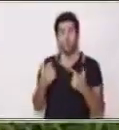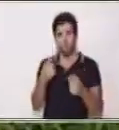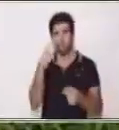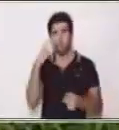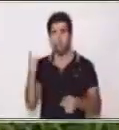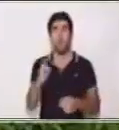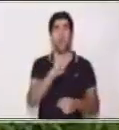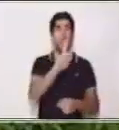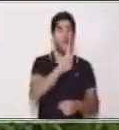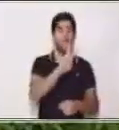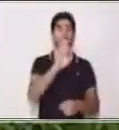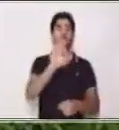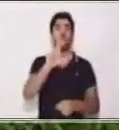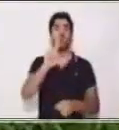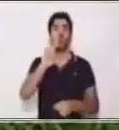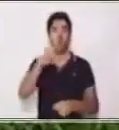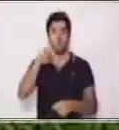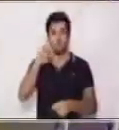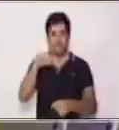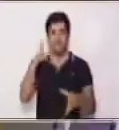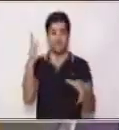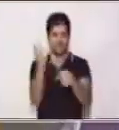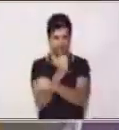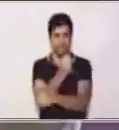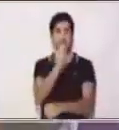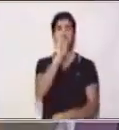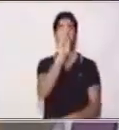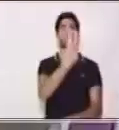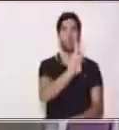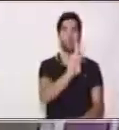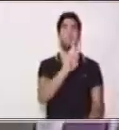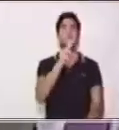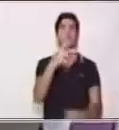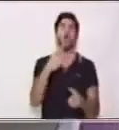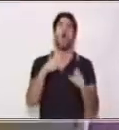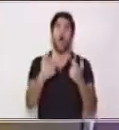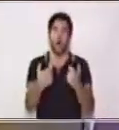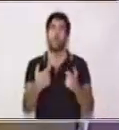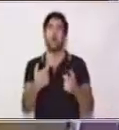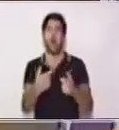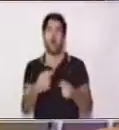calcula multiplicando la base,